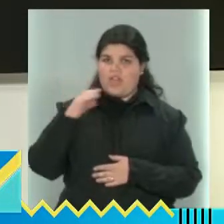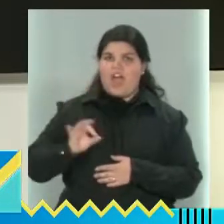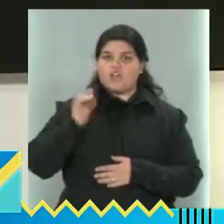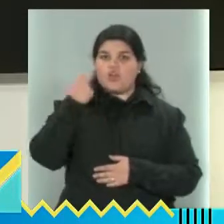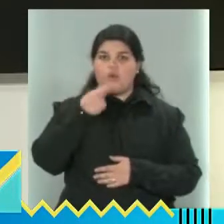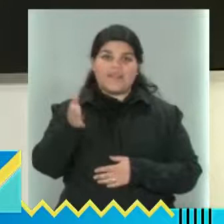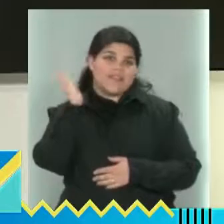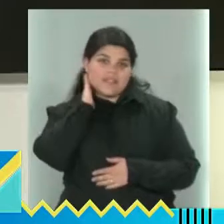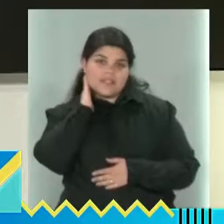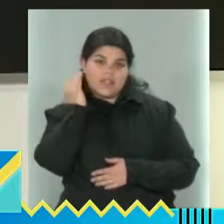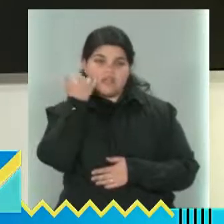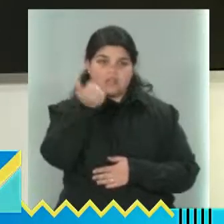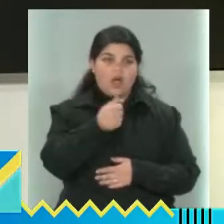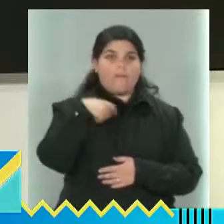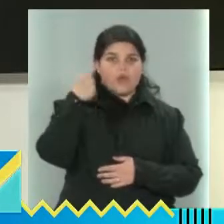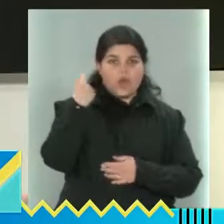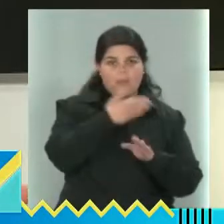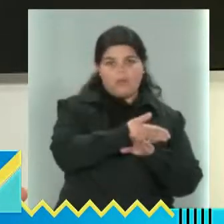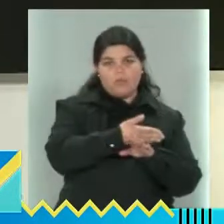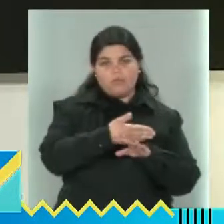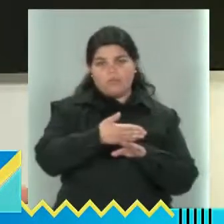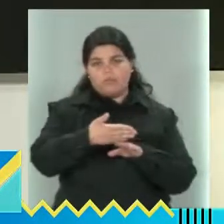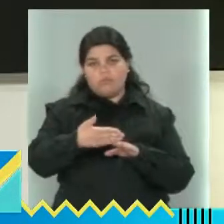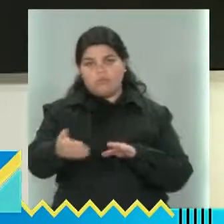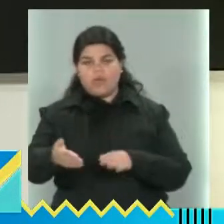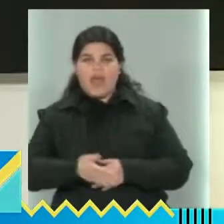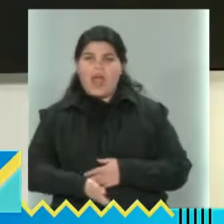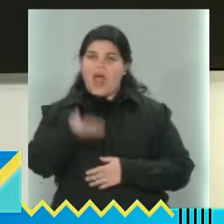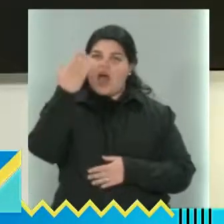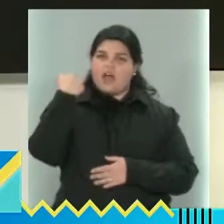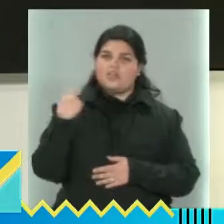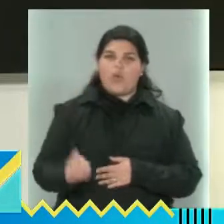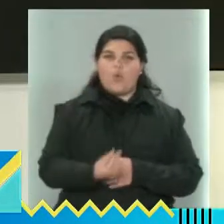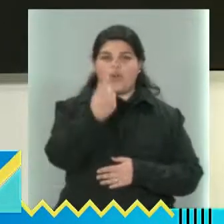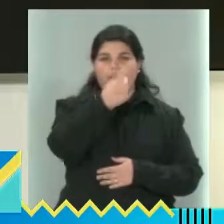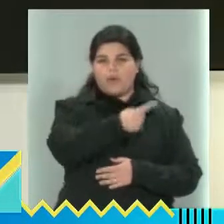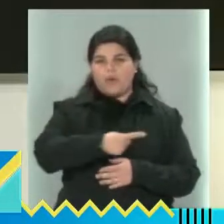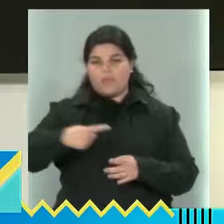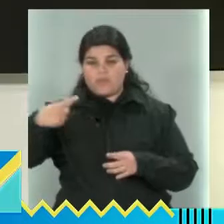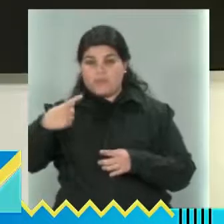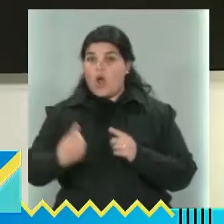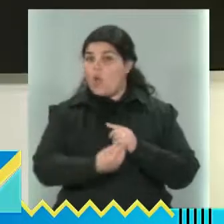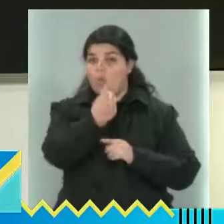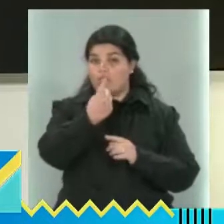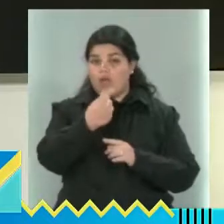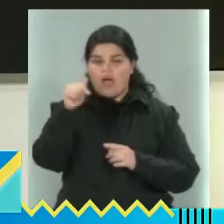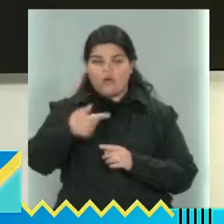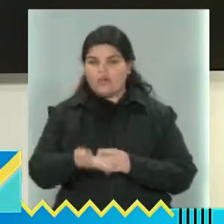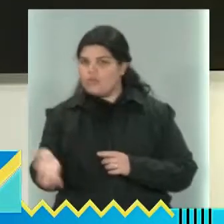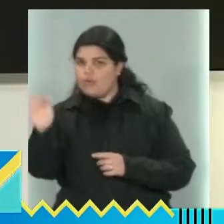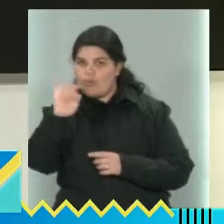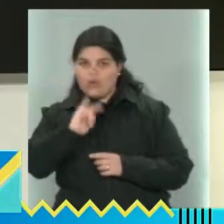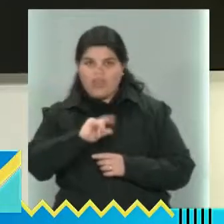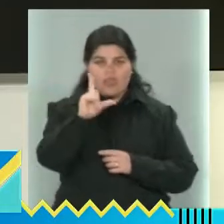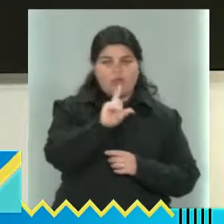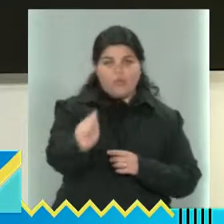2016 viene haciendo esto todos los días. En un primer momento salíamos una vez a la semana, ahora ya es todos los días, bueno, al